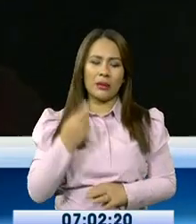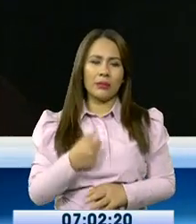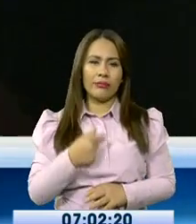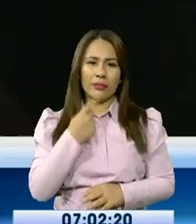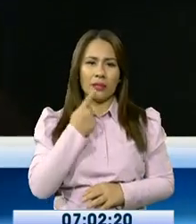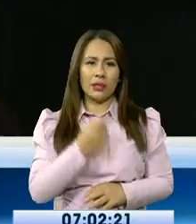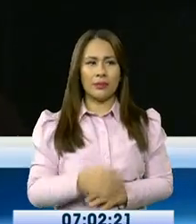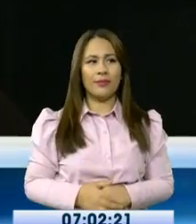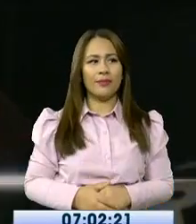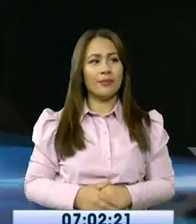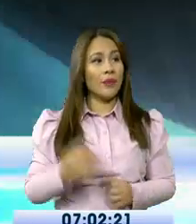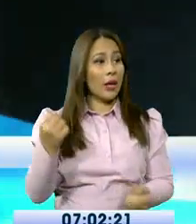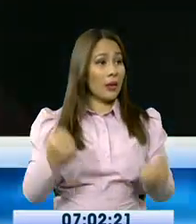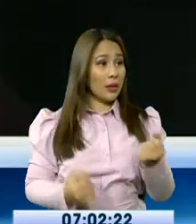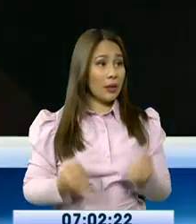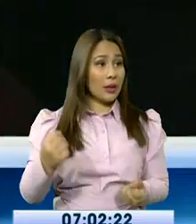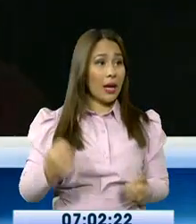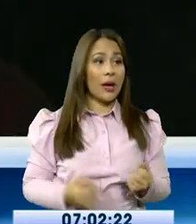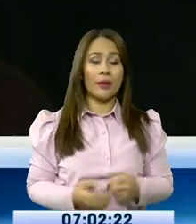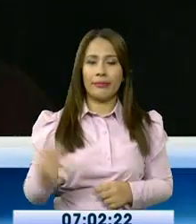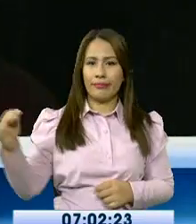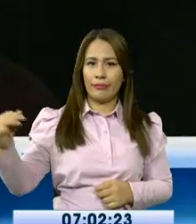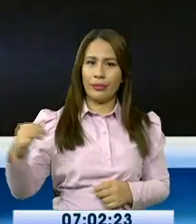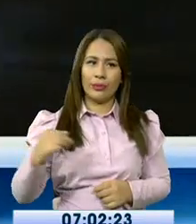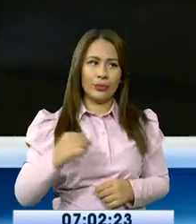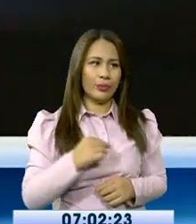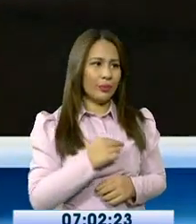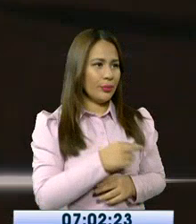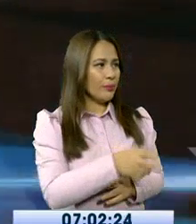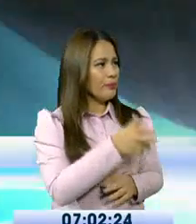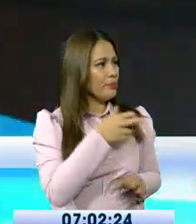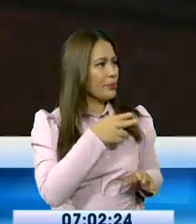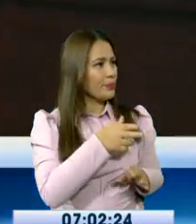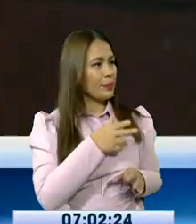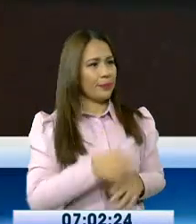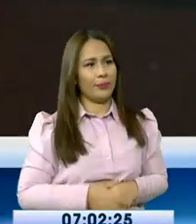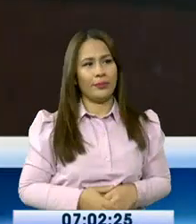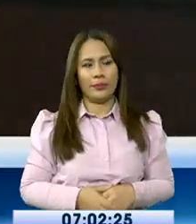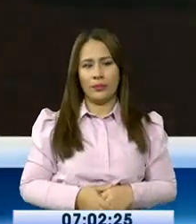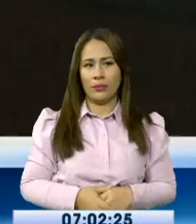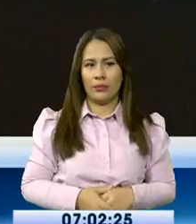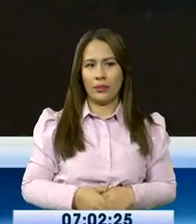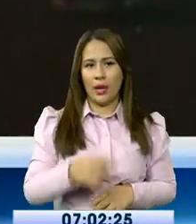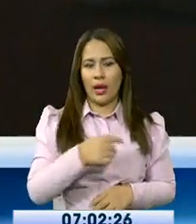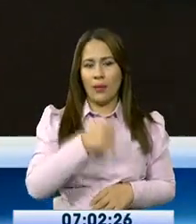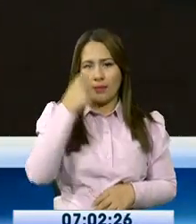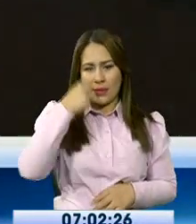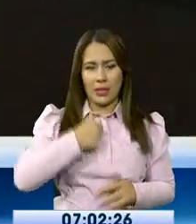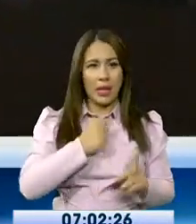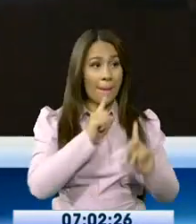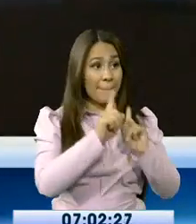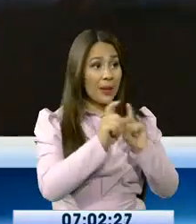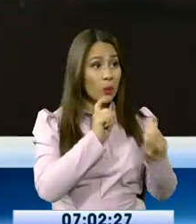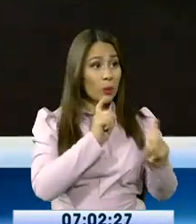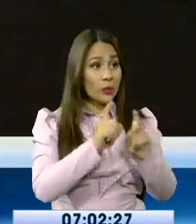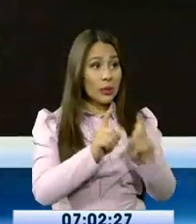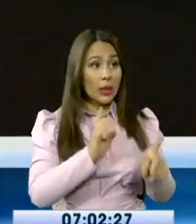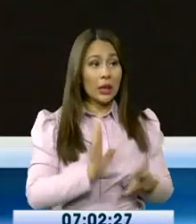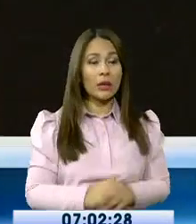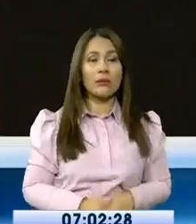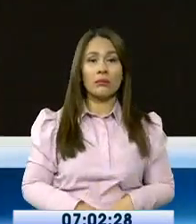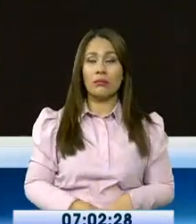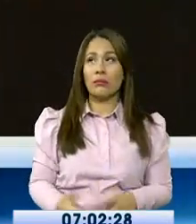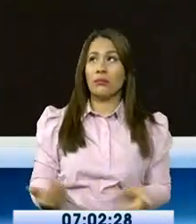ellos un vehículo color vino, del cual se baja el copiloto a hacerles una pregunta y sacarle su arma de